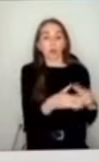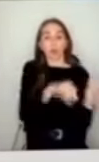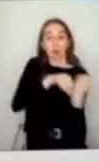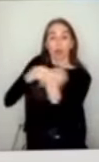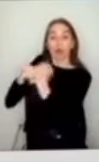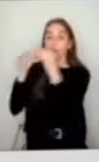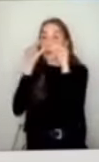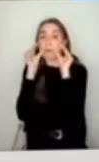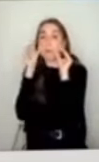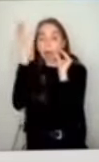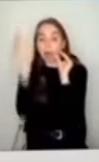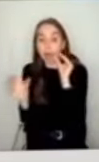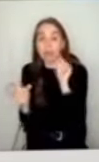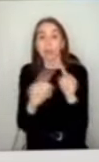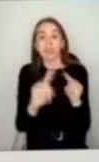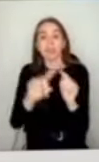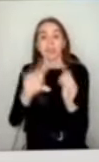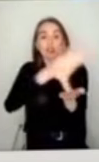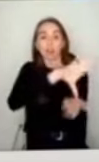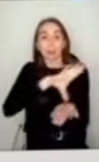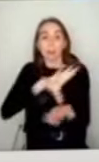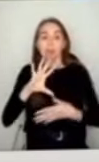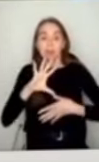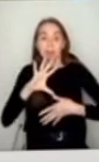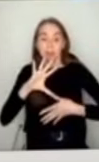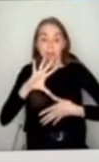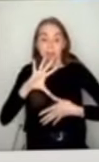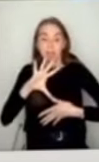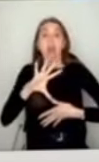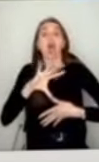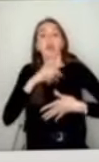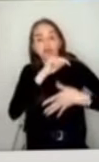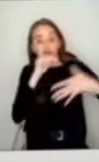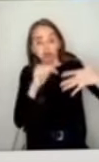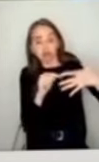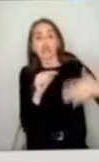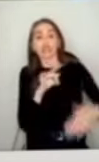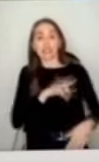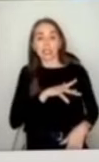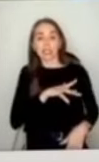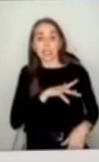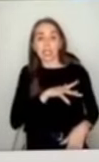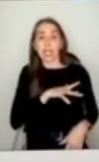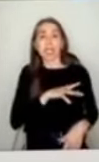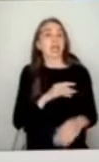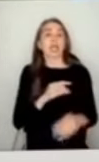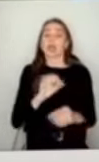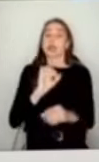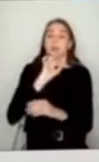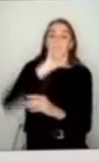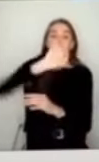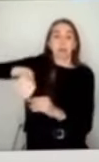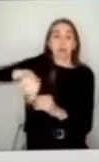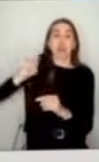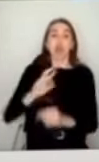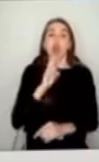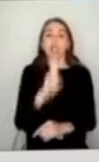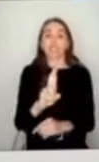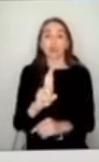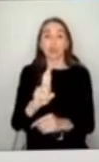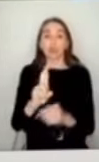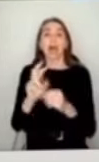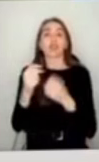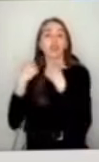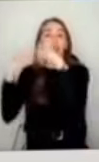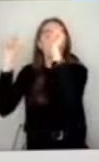también distintos países de la región, entre ellos Chile, decidieran desconocer los resultados y no legitimarlos en tanto no